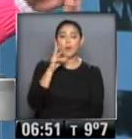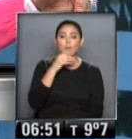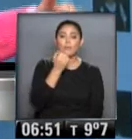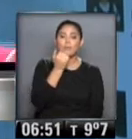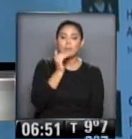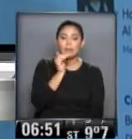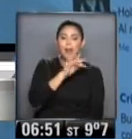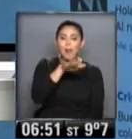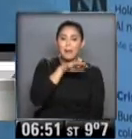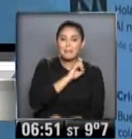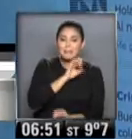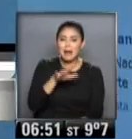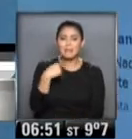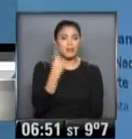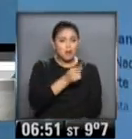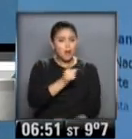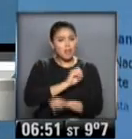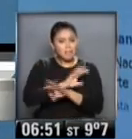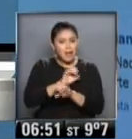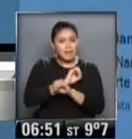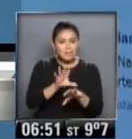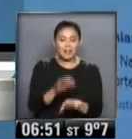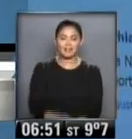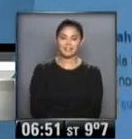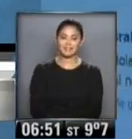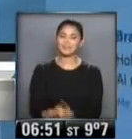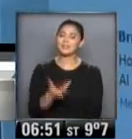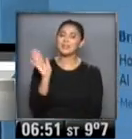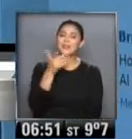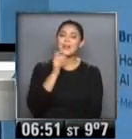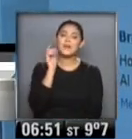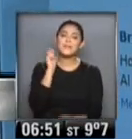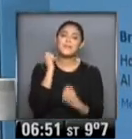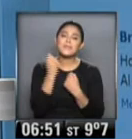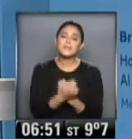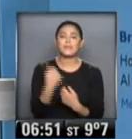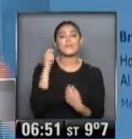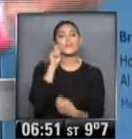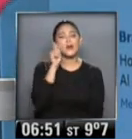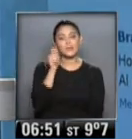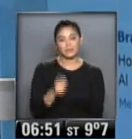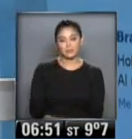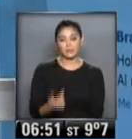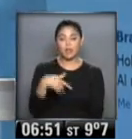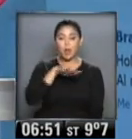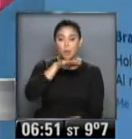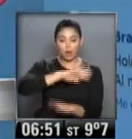se puso. Me dijo, no, así no es, otra vez lo dijiste mal. Queridas amigas, Patricia, un besazo. Y en la